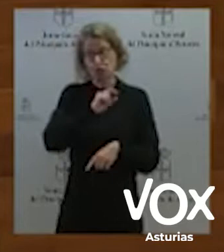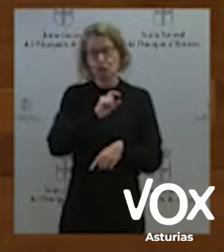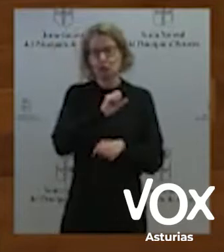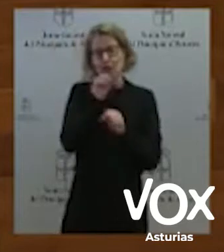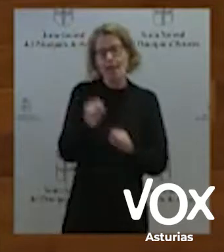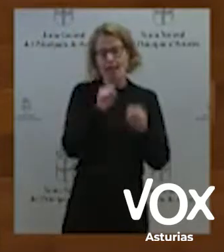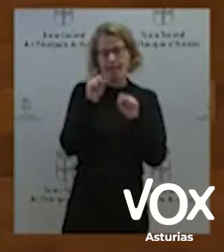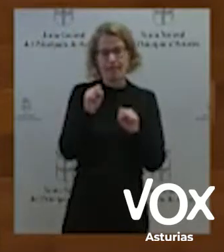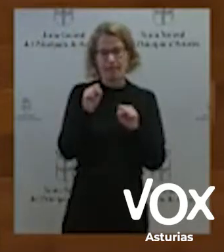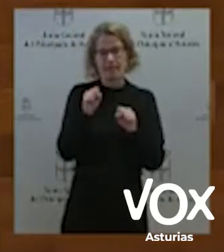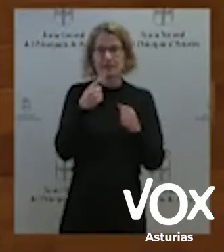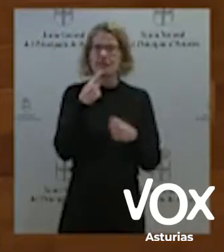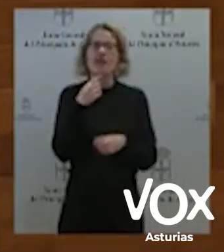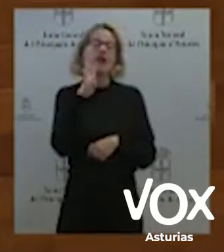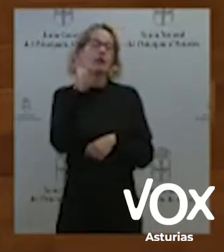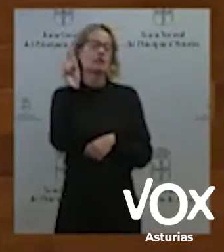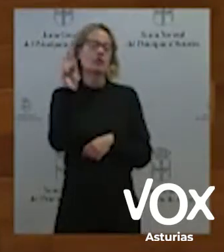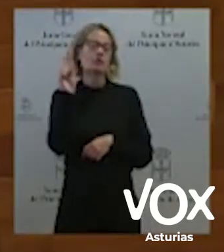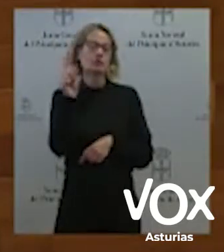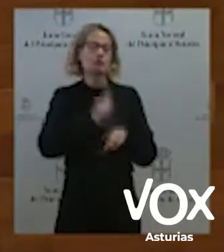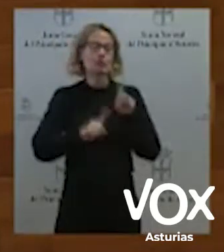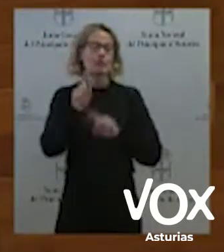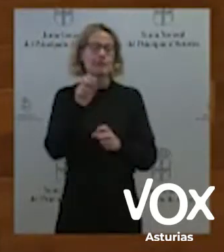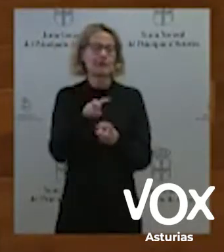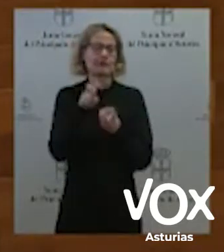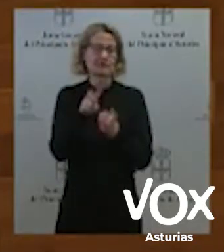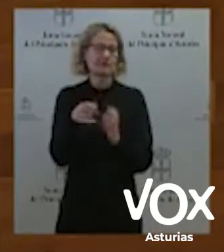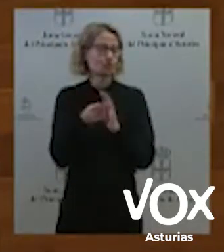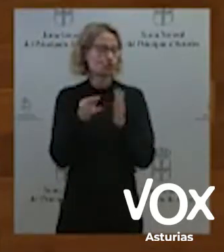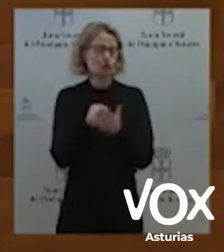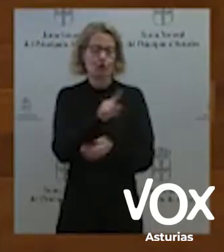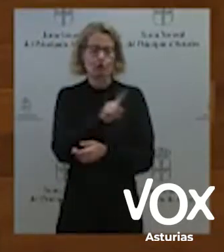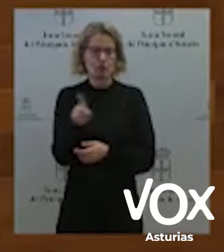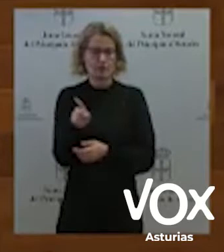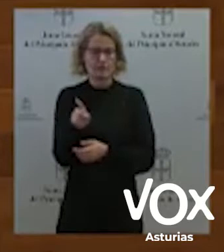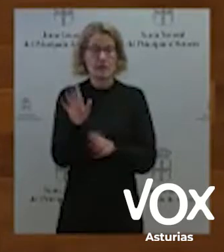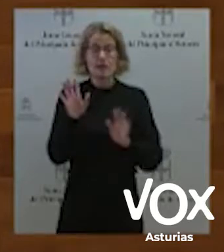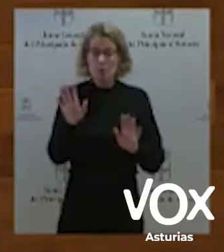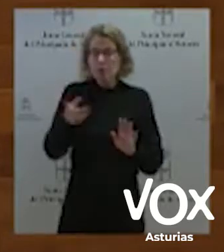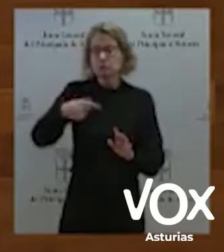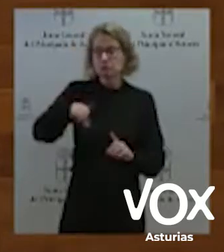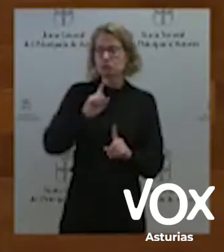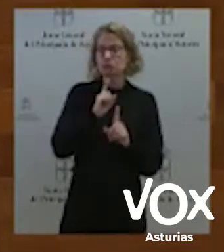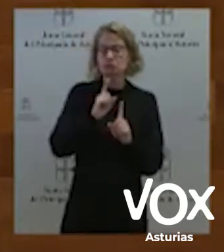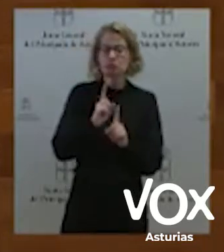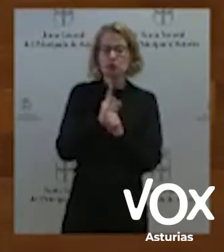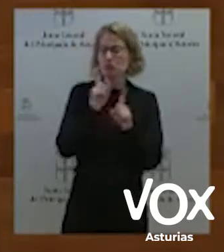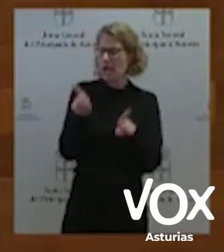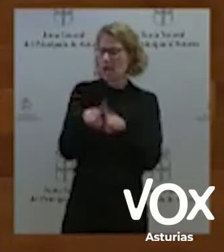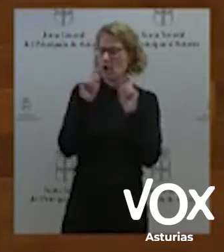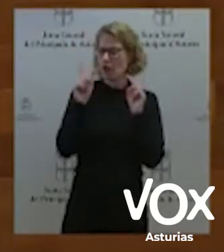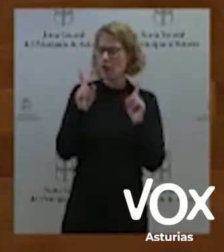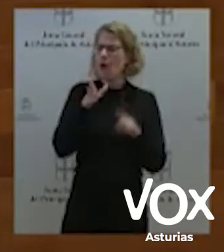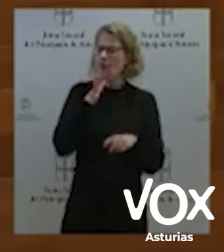de Asturias. Pero no se preocupe porque, a pesar de la oposición, nosotros sí apoyaremos esa propuesta. También apoyaremos su petición sobre